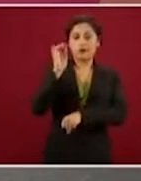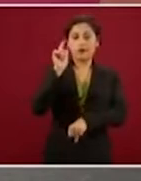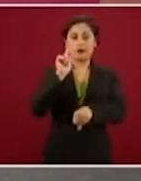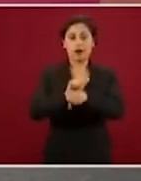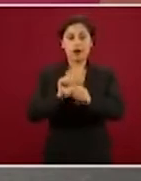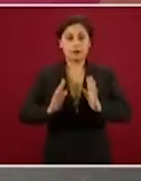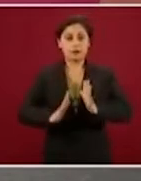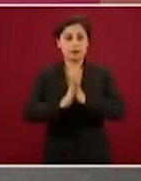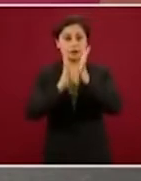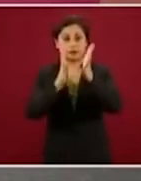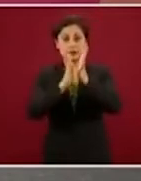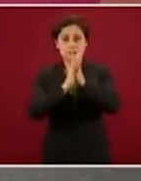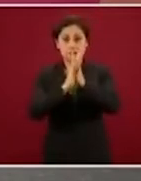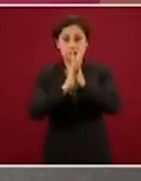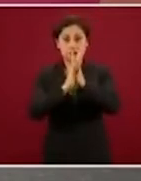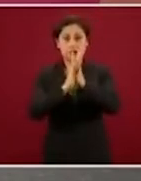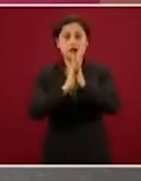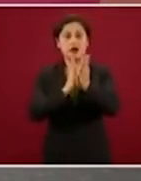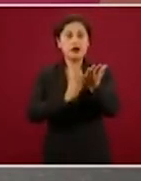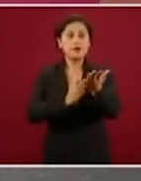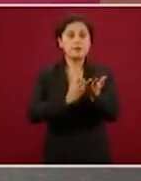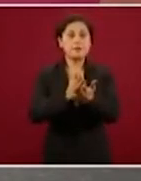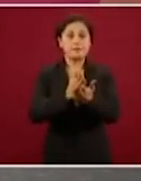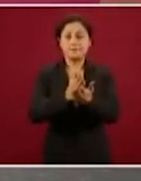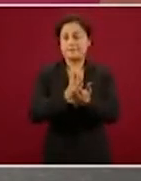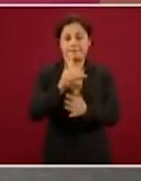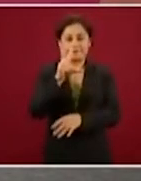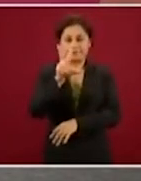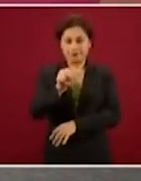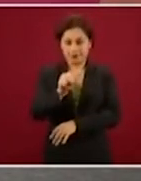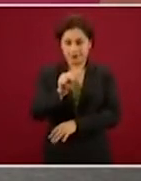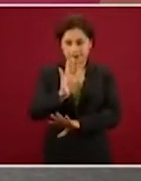participar, porque no debe hacerlo.